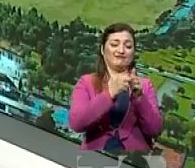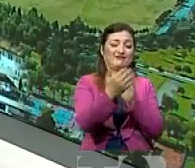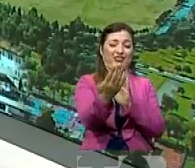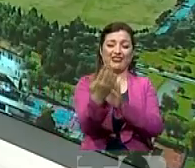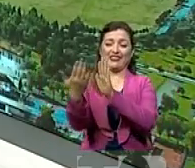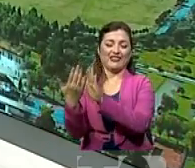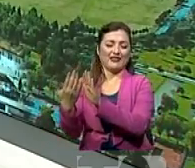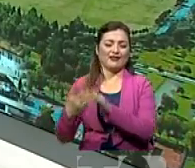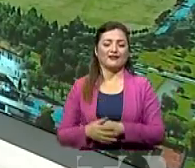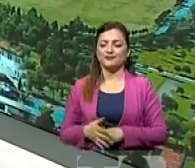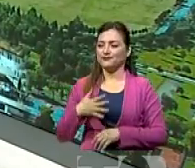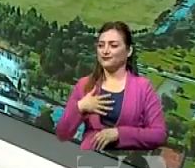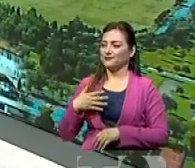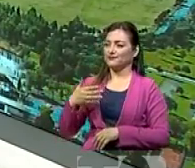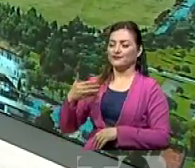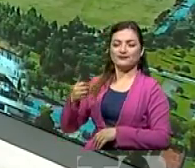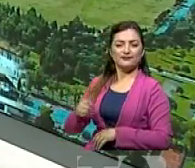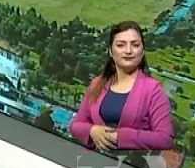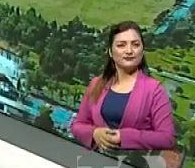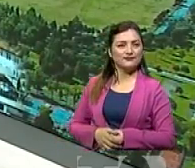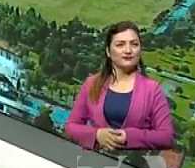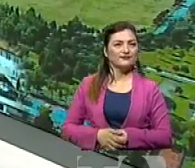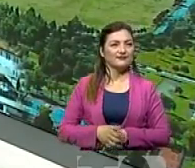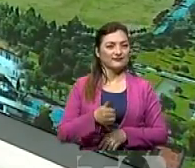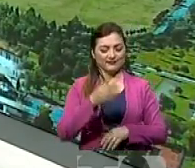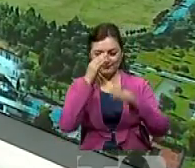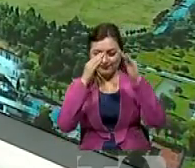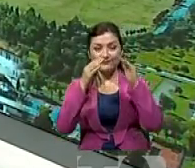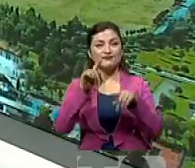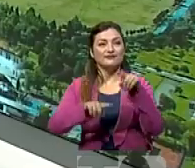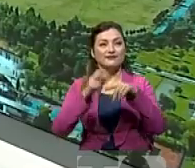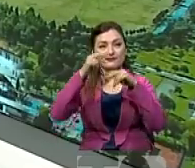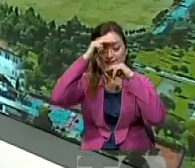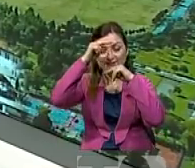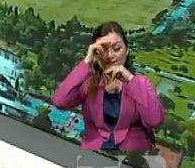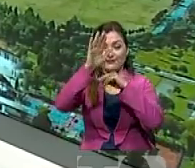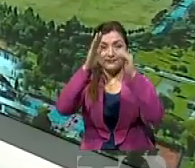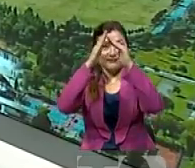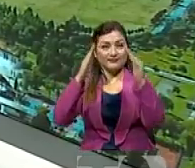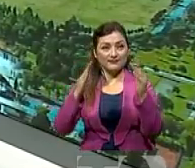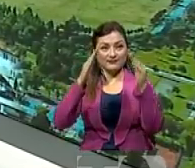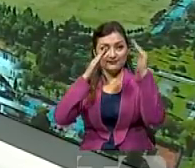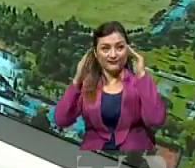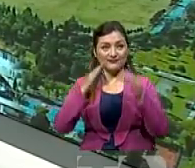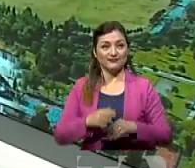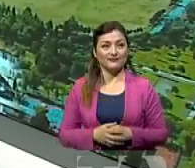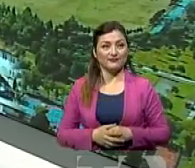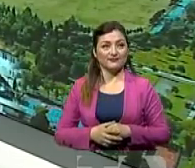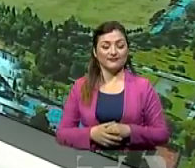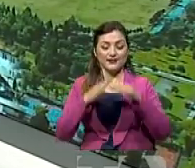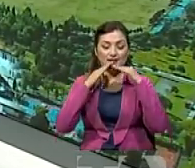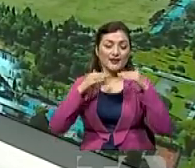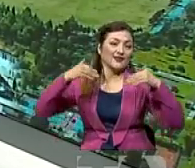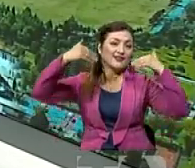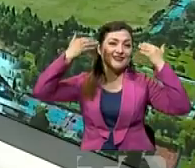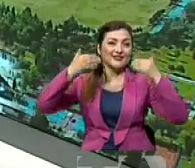día. ¿Cómo estás, Isa? Muy bien, Helen, un saludo para ti, también para nuestros amigos en casa. Vístase con su mejor